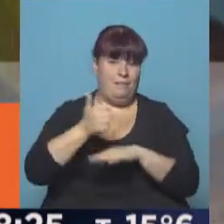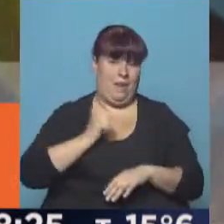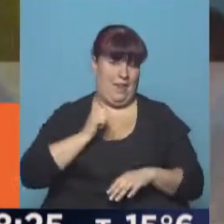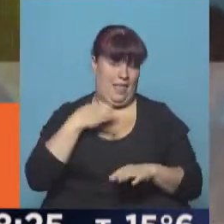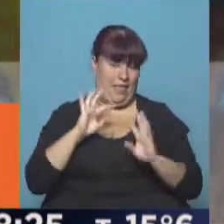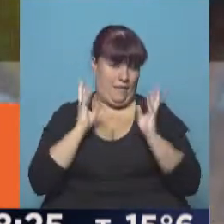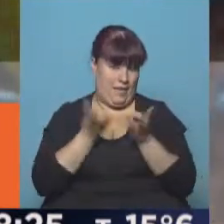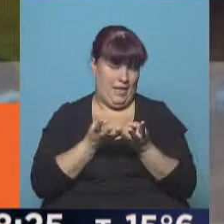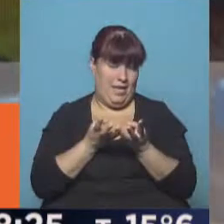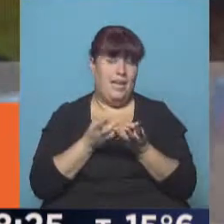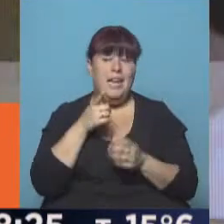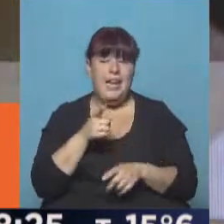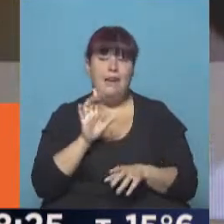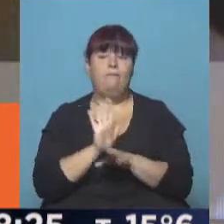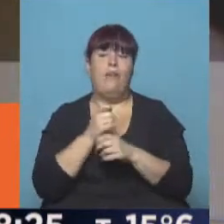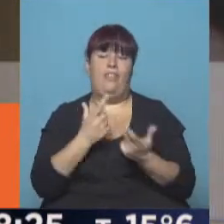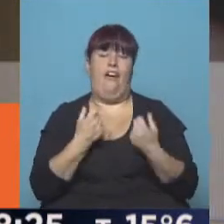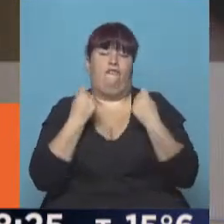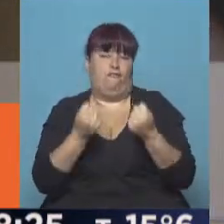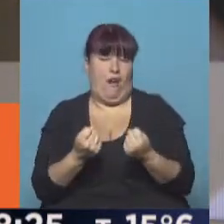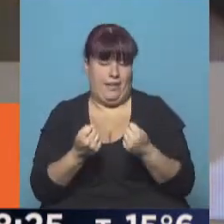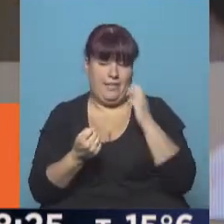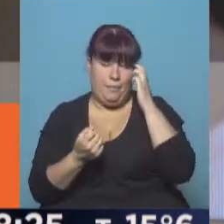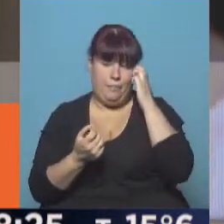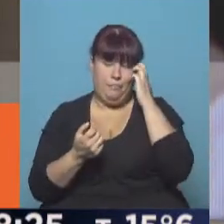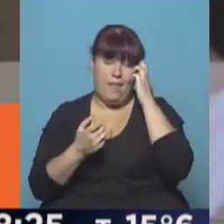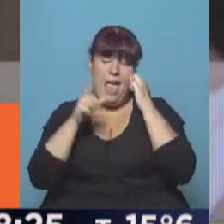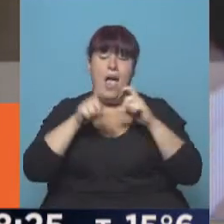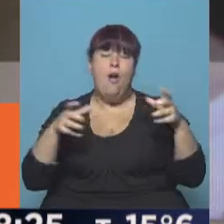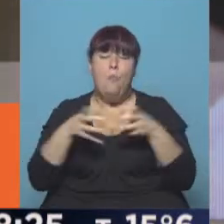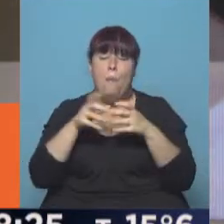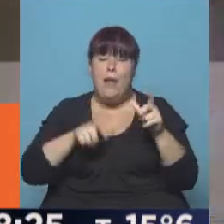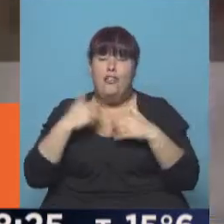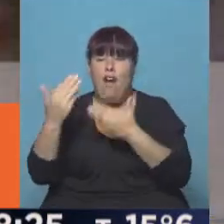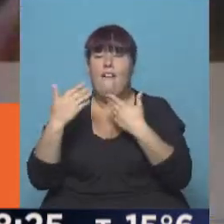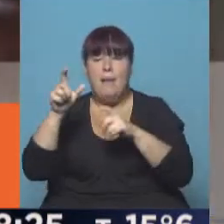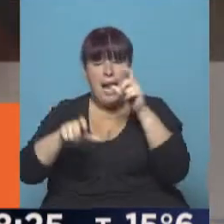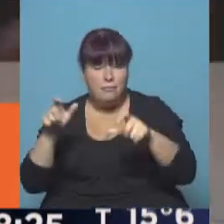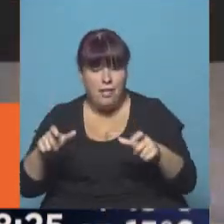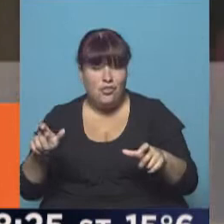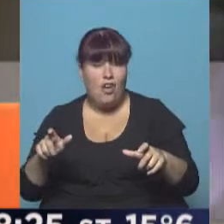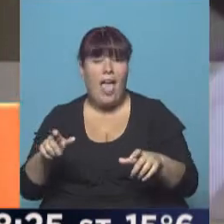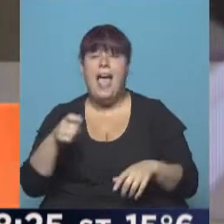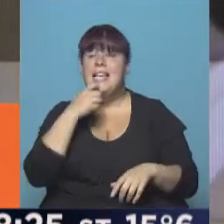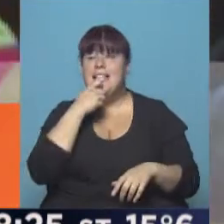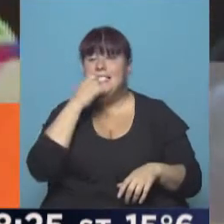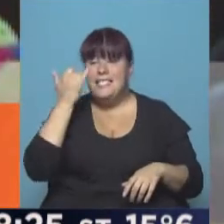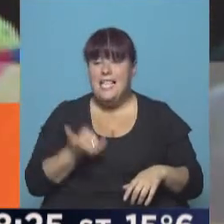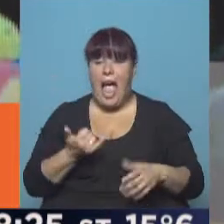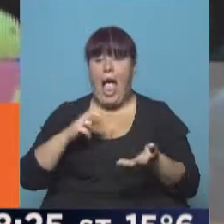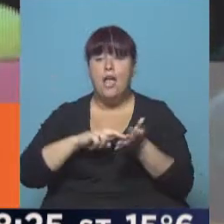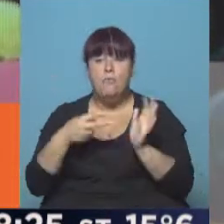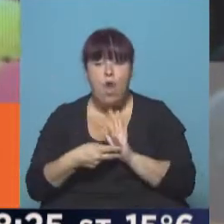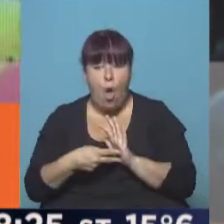Fuerzas Armadas, que es lo que les da fuerza. El populismo, yo creo que el populismo, mientras haya